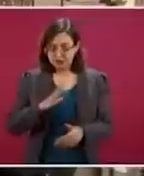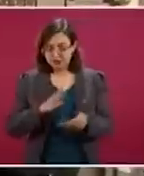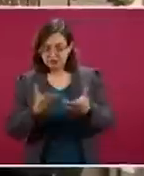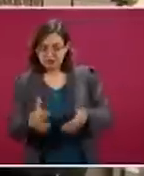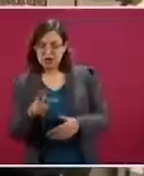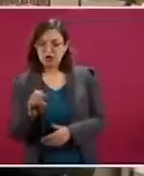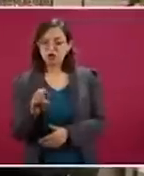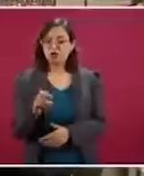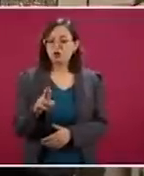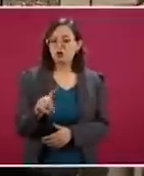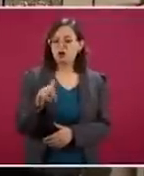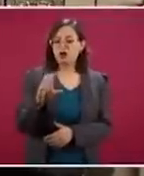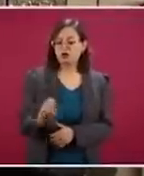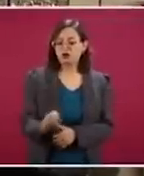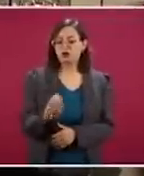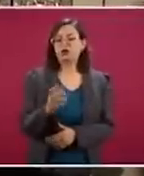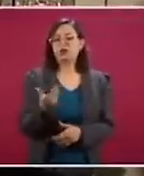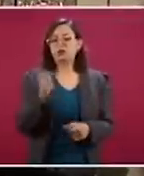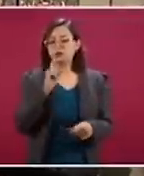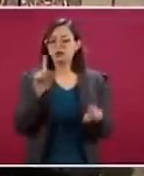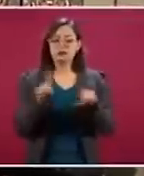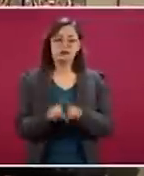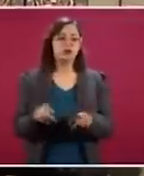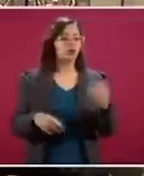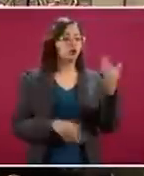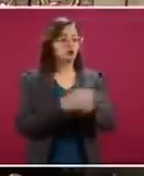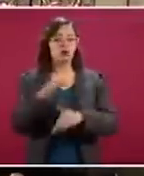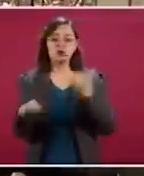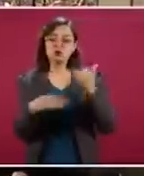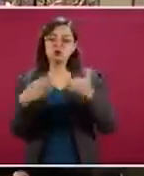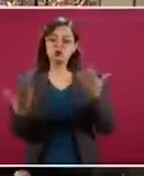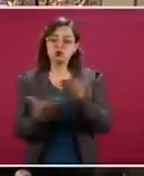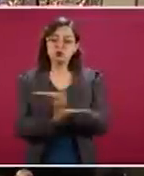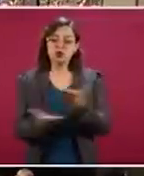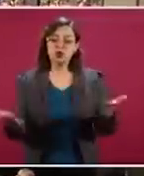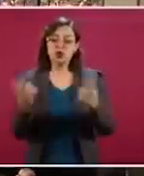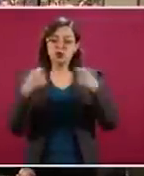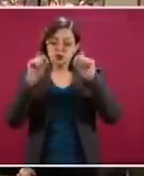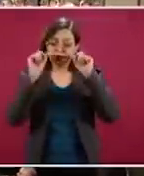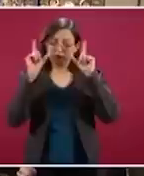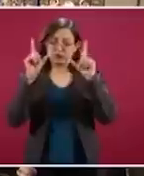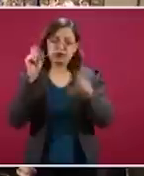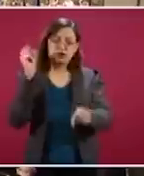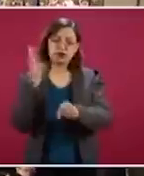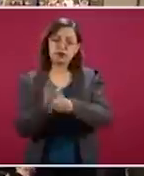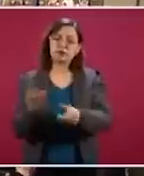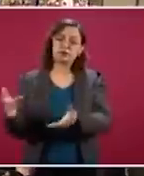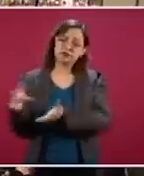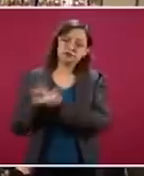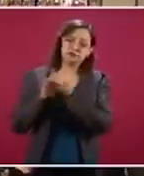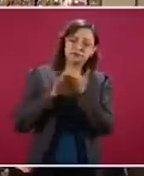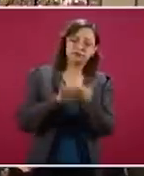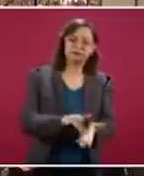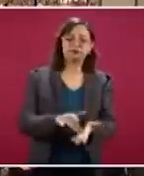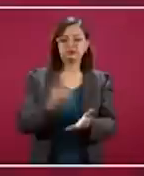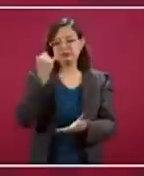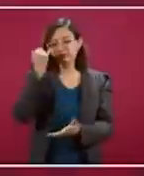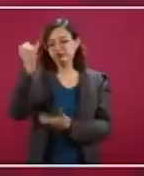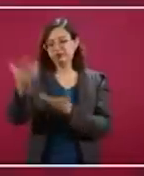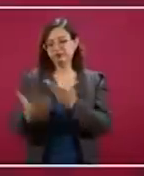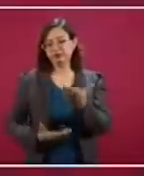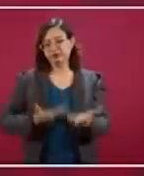también, bienvenido Roberto. Y bienvenidos todos aquellos que se levantaron a apoyar esta iniciativa que